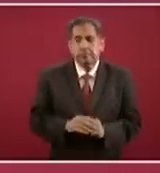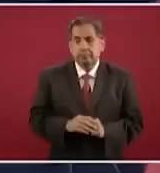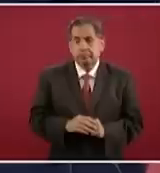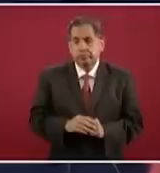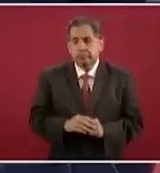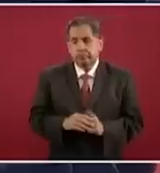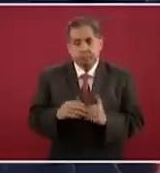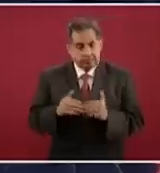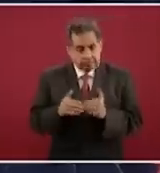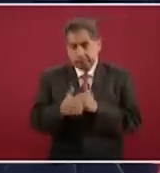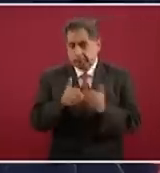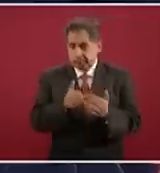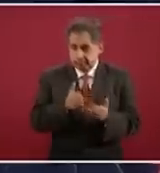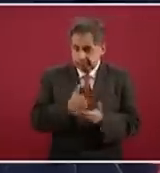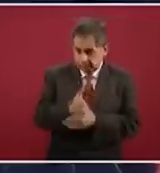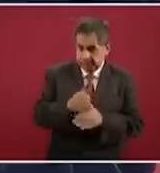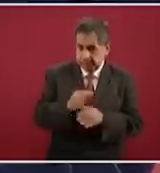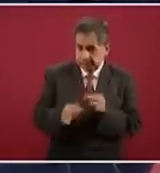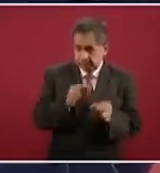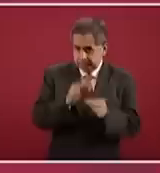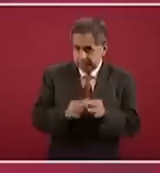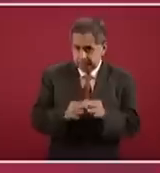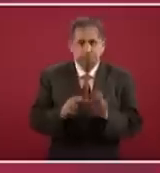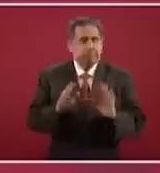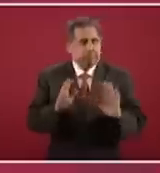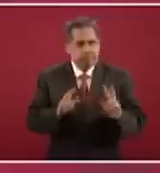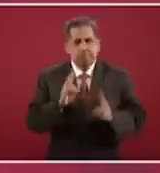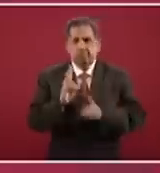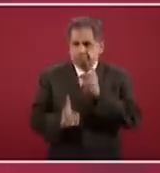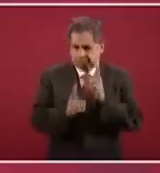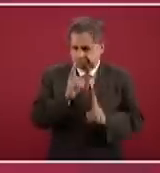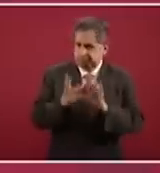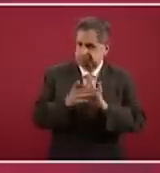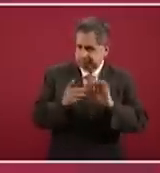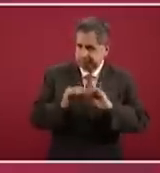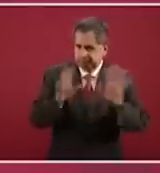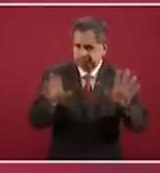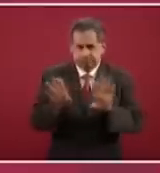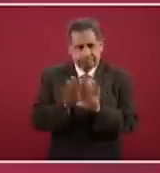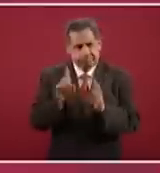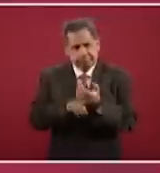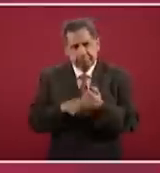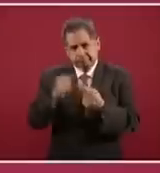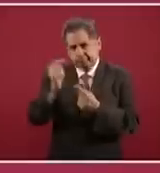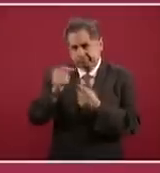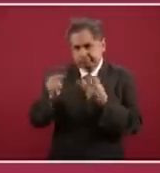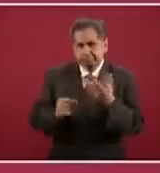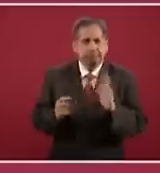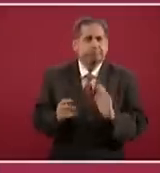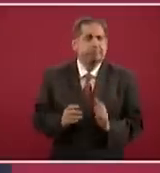y que pase, ya vamos a hablar sobre los